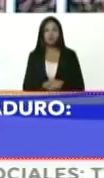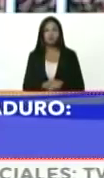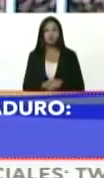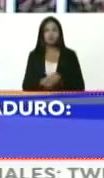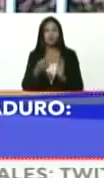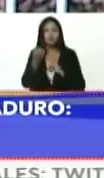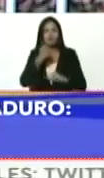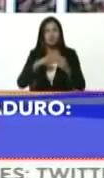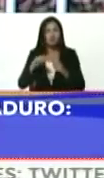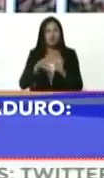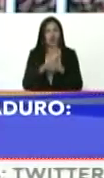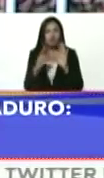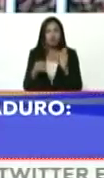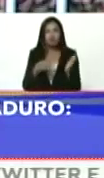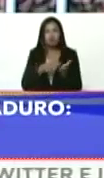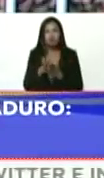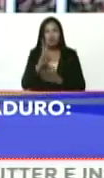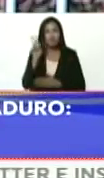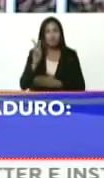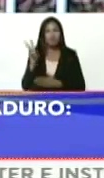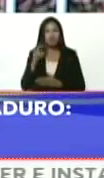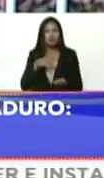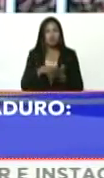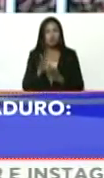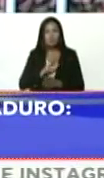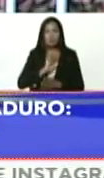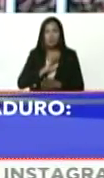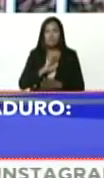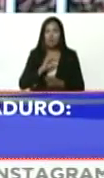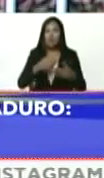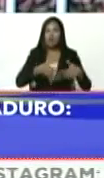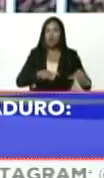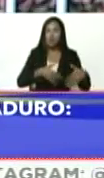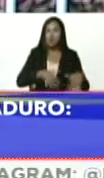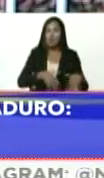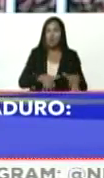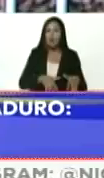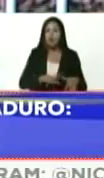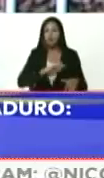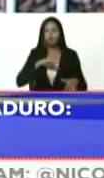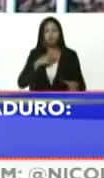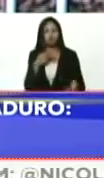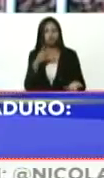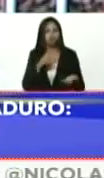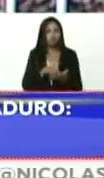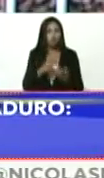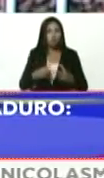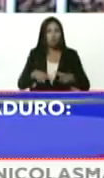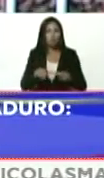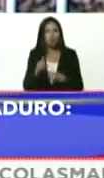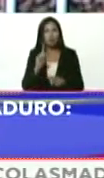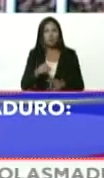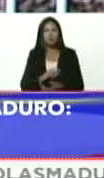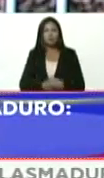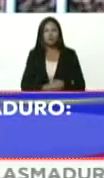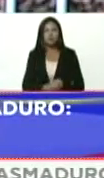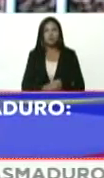defender los derechos soberanos de Venezuela sobre la Guayana Esequiba? Y nosotros ahí estamos, en todas las instancias mundiales,